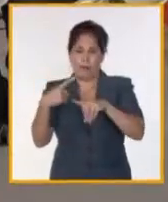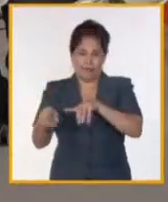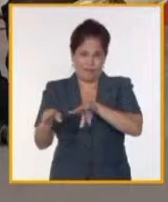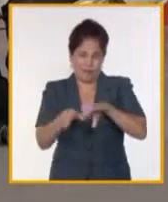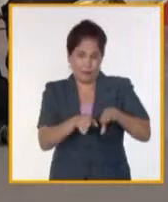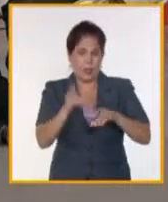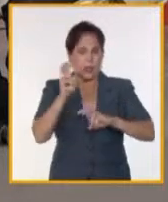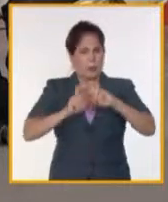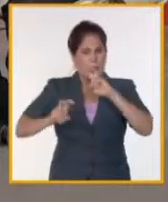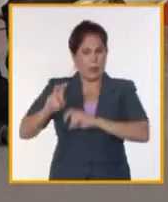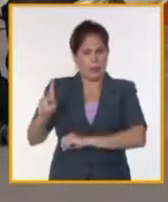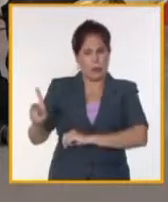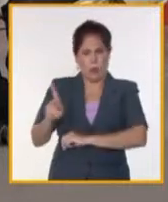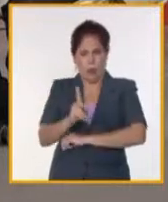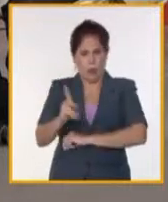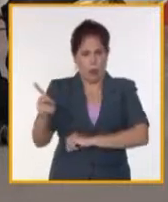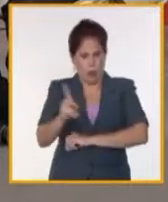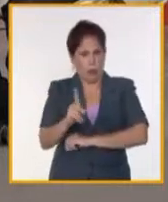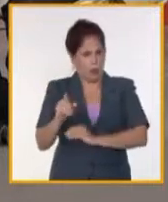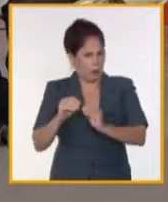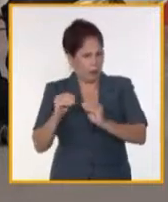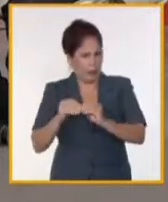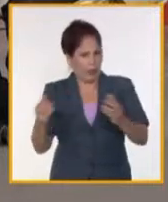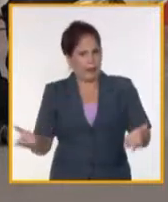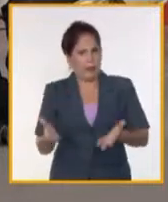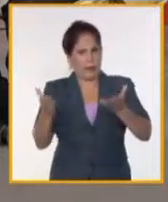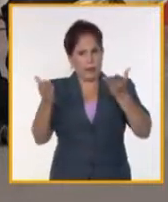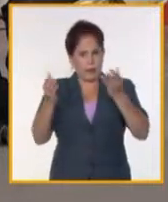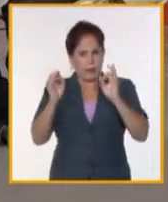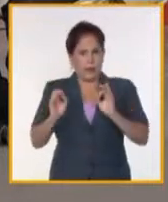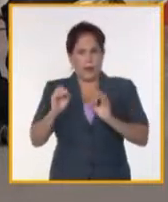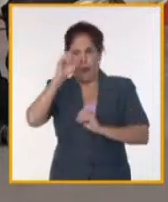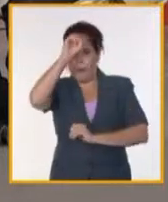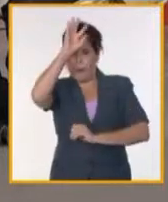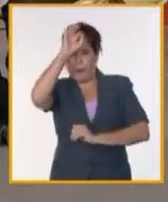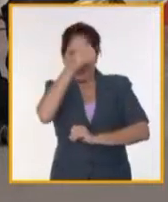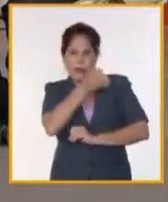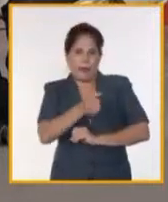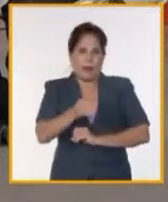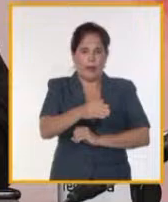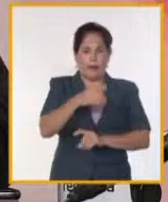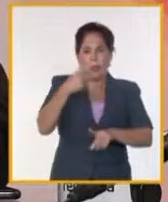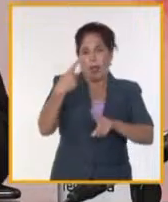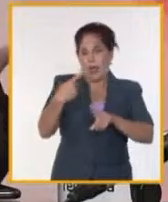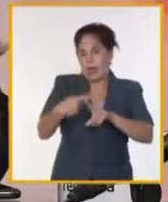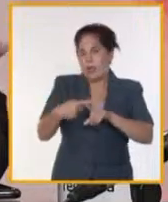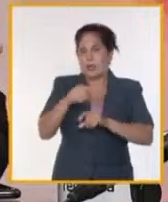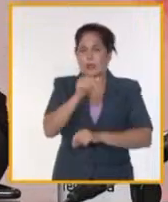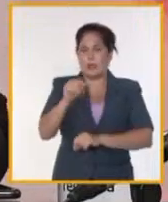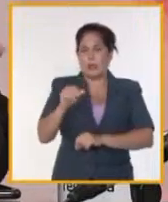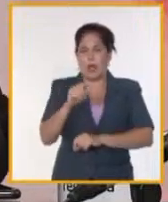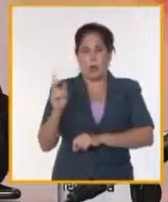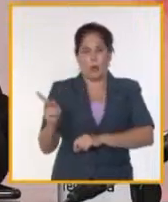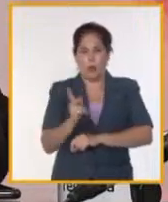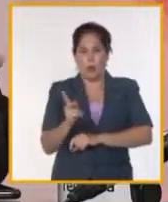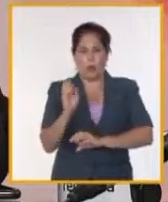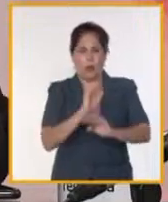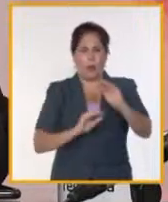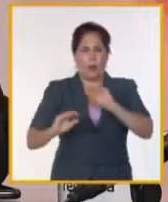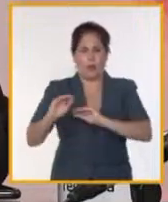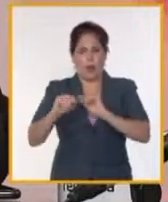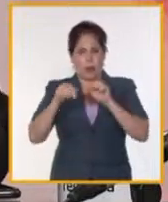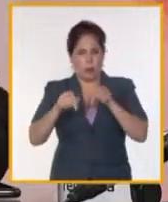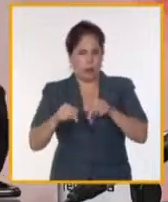que, por supuesto, mucho tiene que ver con el desarrollo de la minería en nuestro país. Con ellos estaremos conversando